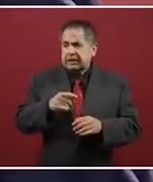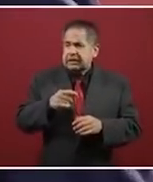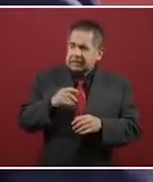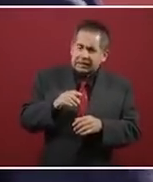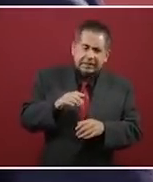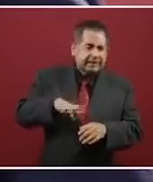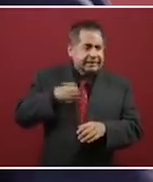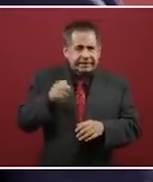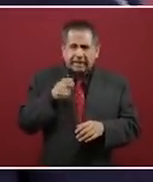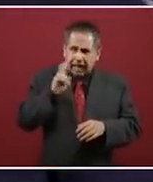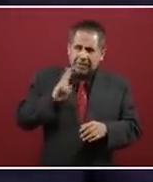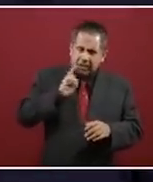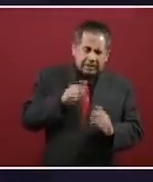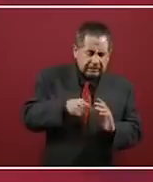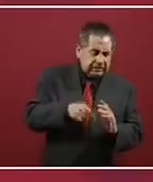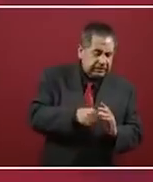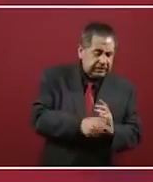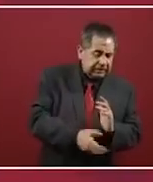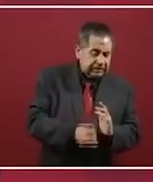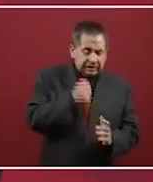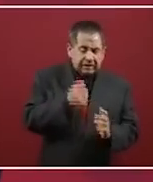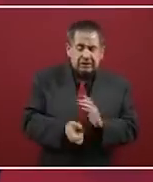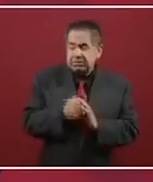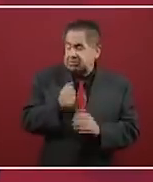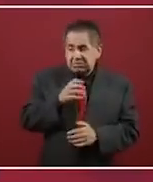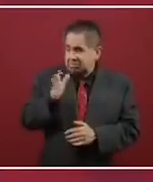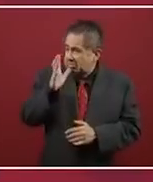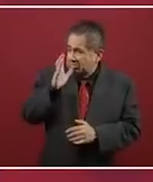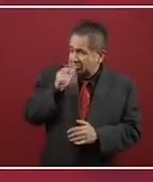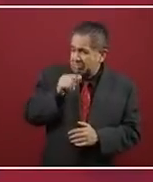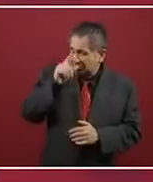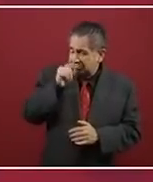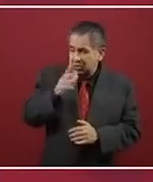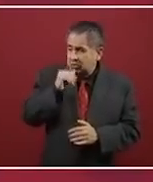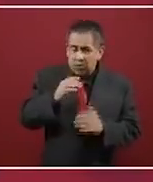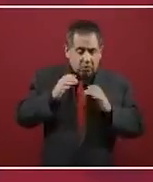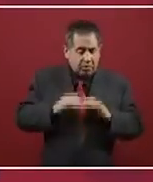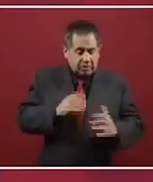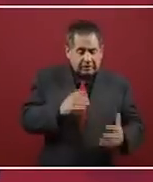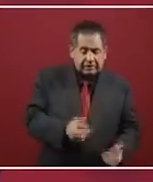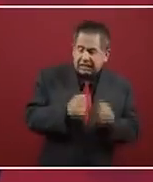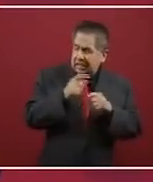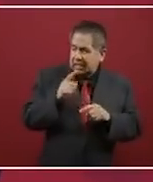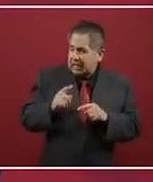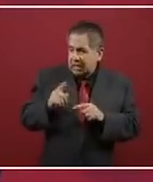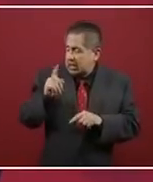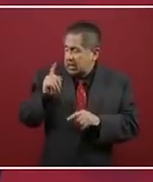el intento que no hayan podido rescatar los cuerpos